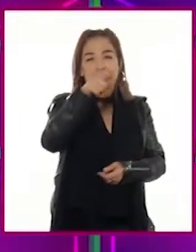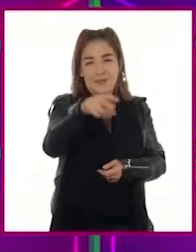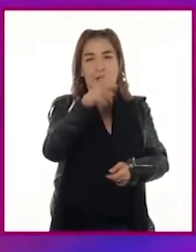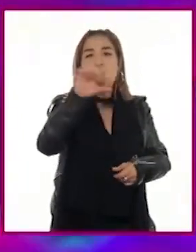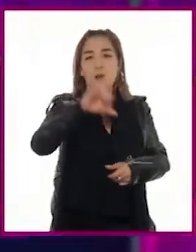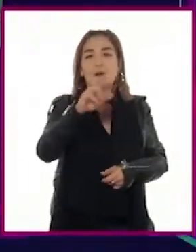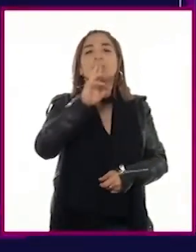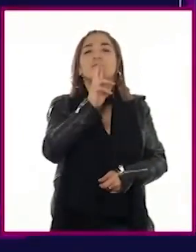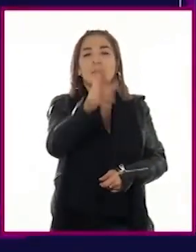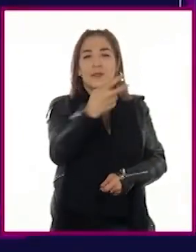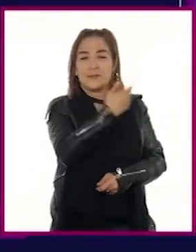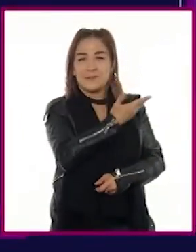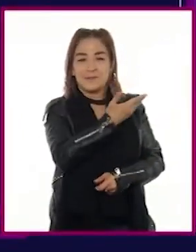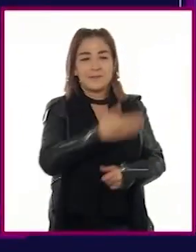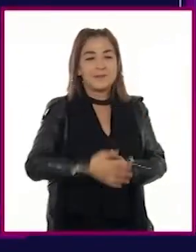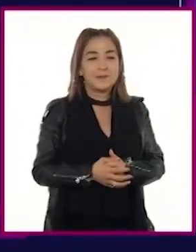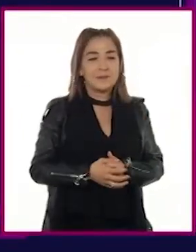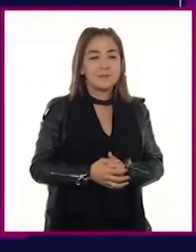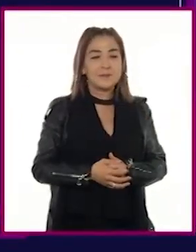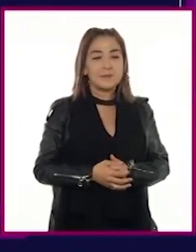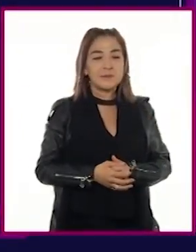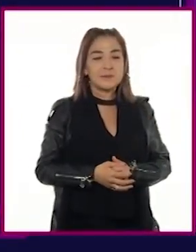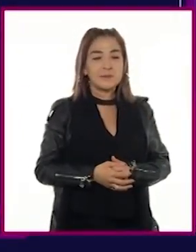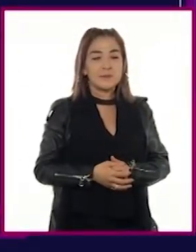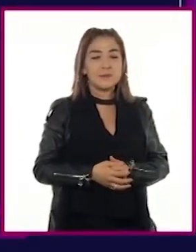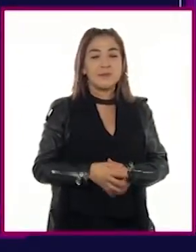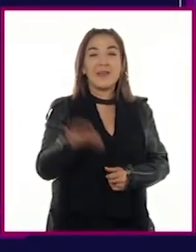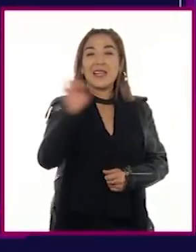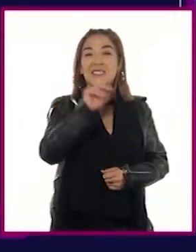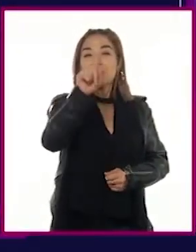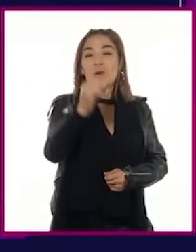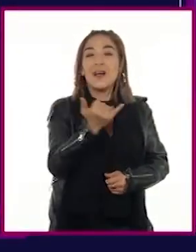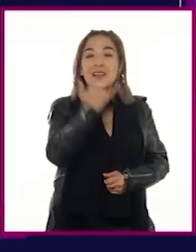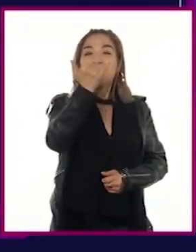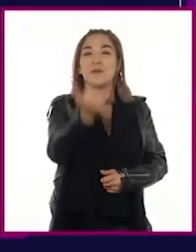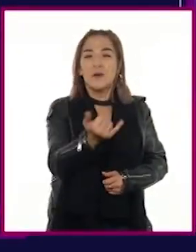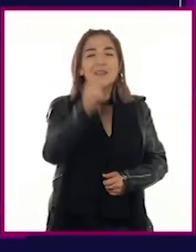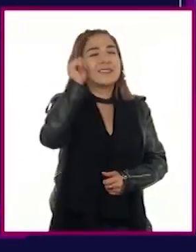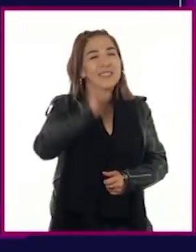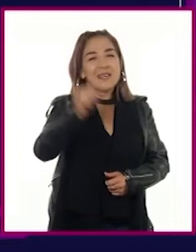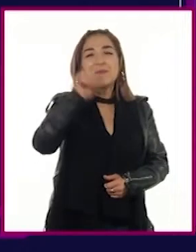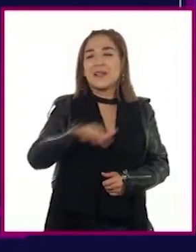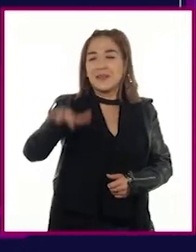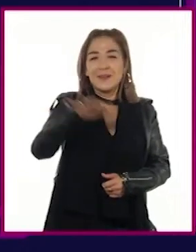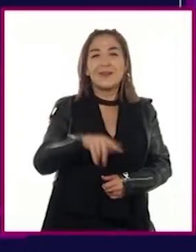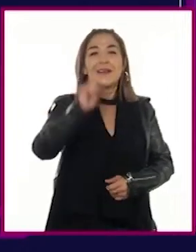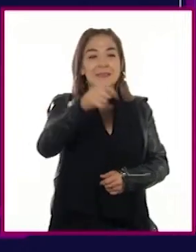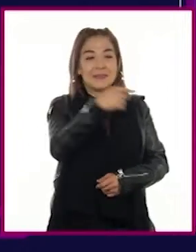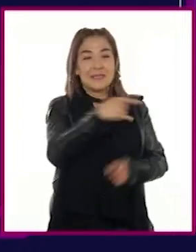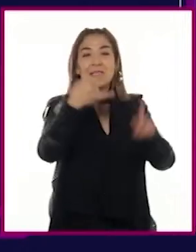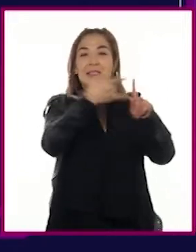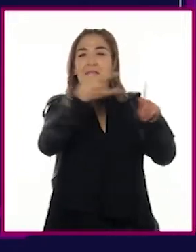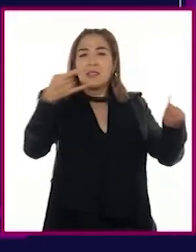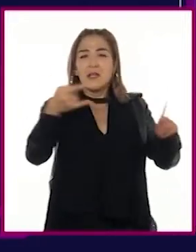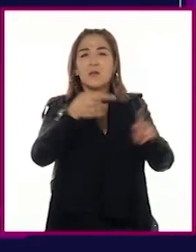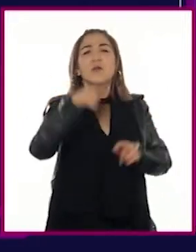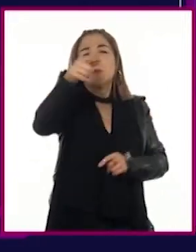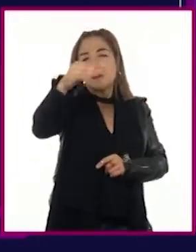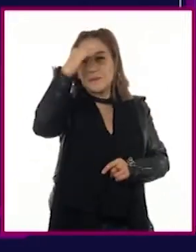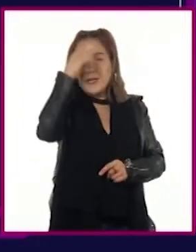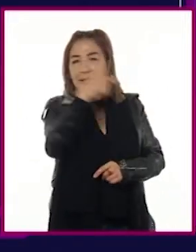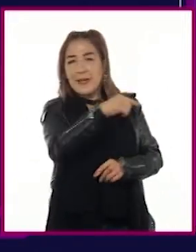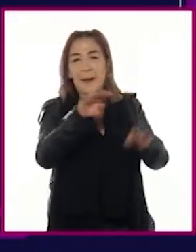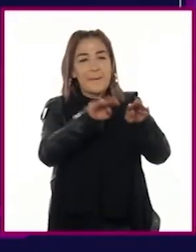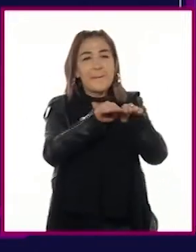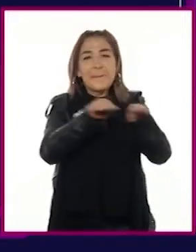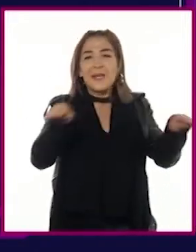situación. Un error común al expresar el área o el perímetro de un rectángulo como este es suponer que la longitud de